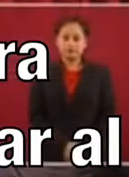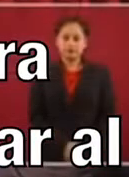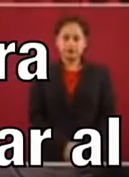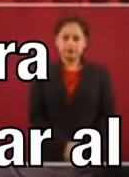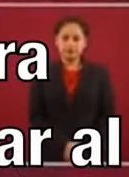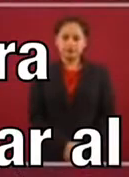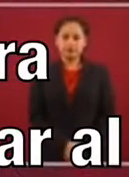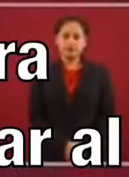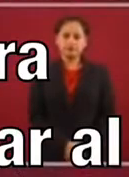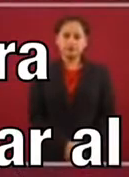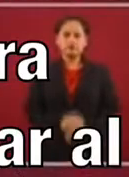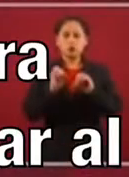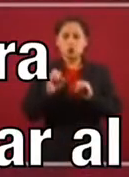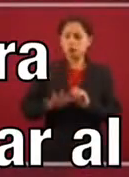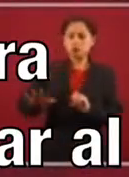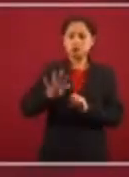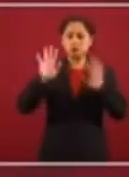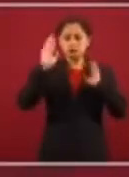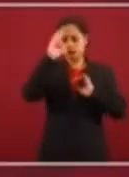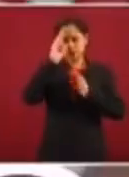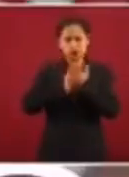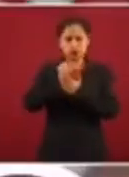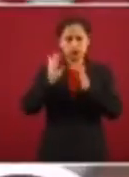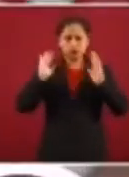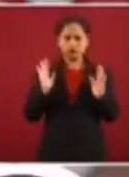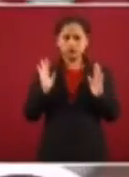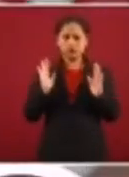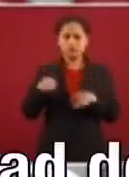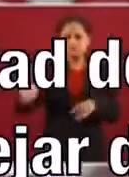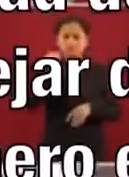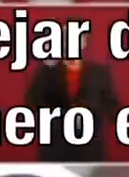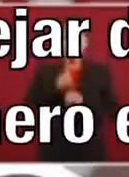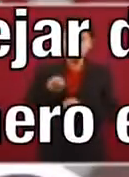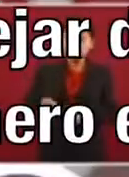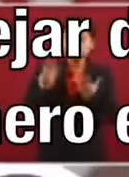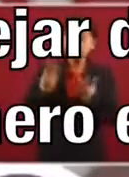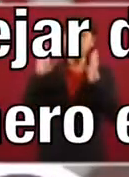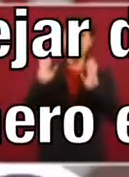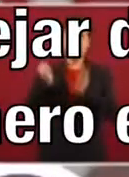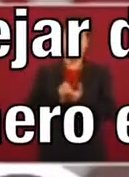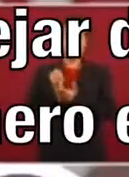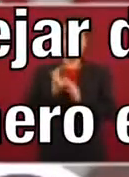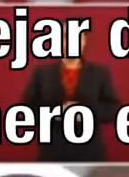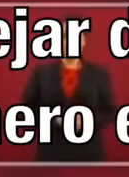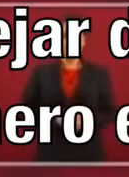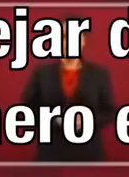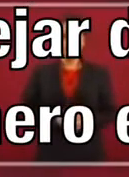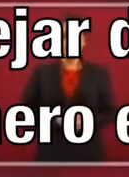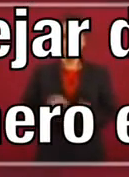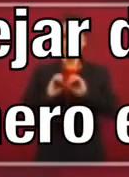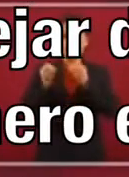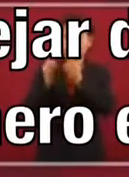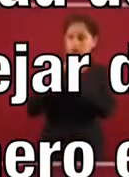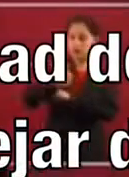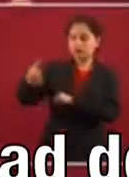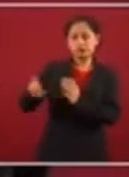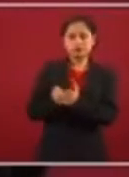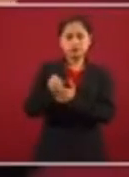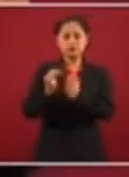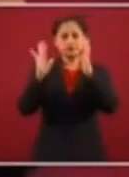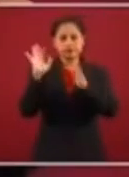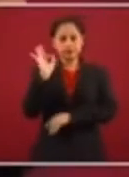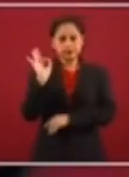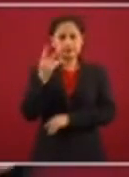o lo que ellos consideren, lo que sea la voluntad de cada organización. Pero es el momento